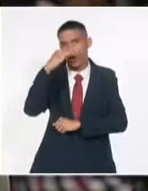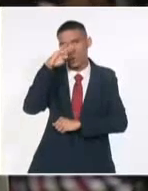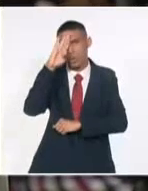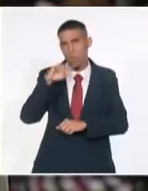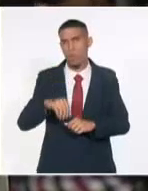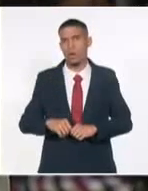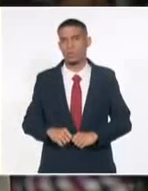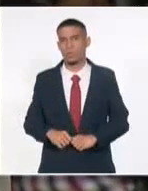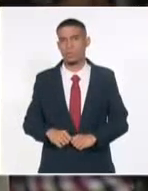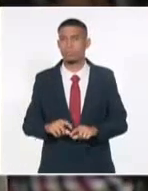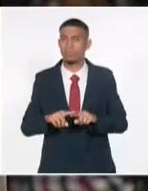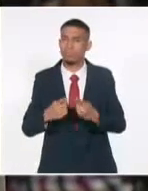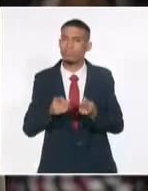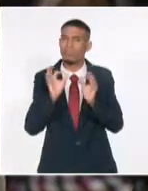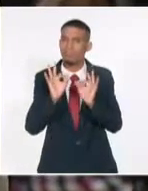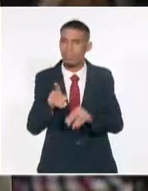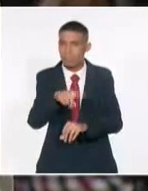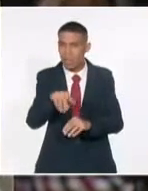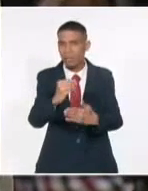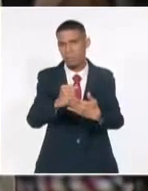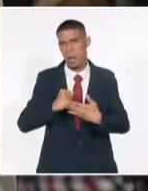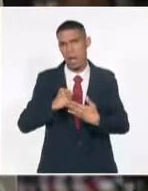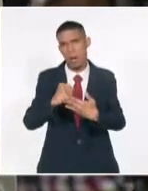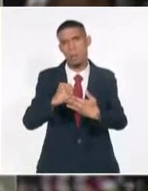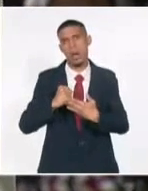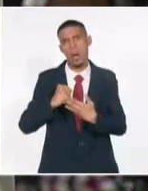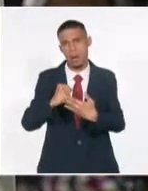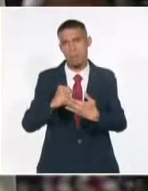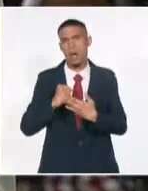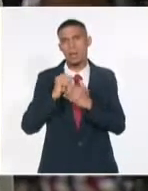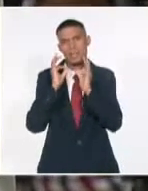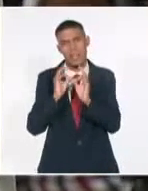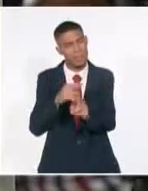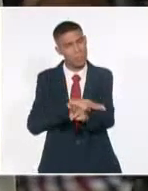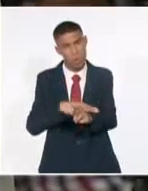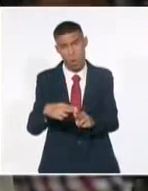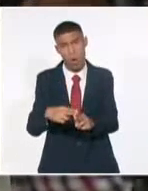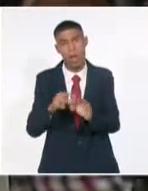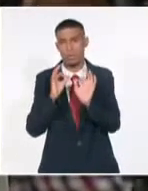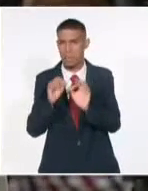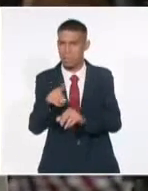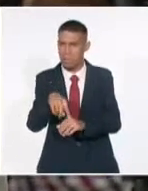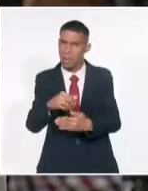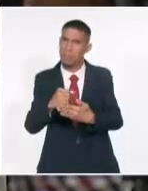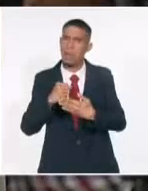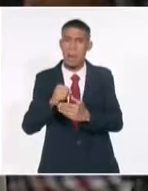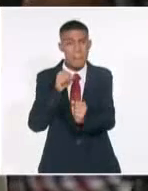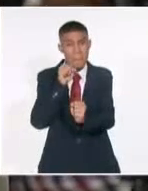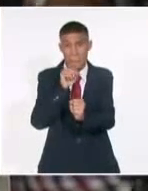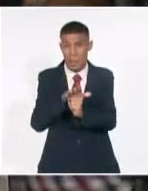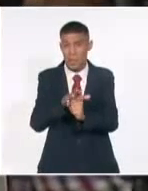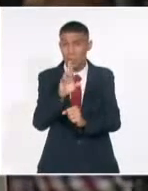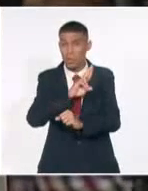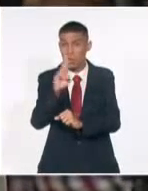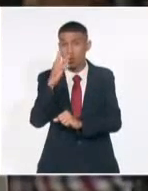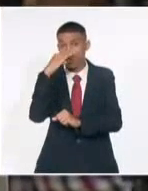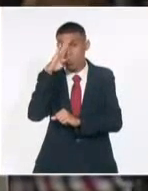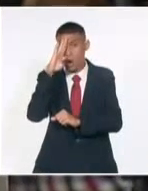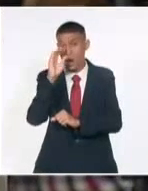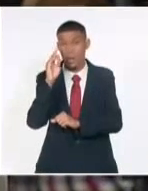árabes por la solidaridad cubana histórica desde el inicio de la Revolución Cubana cuando